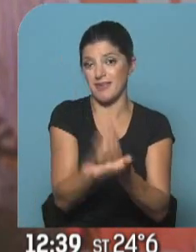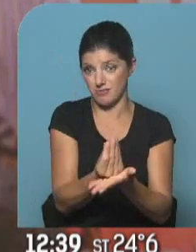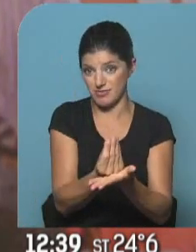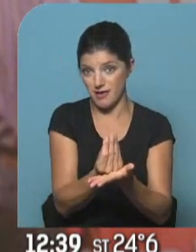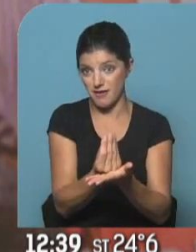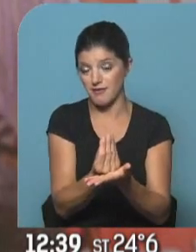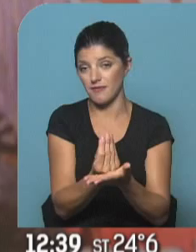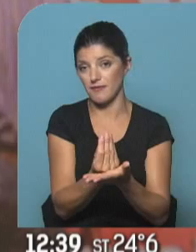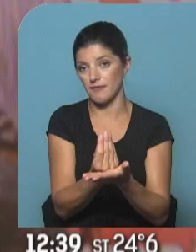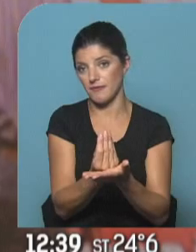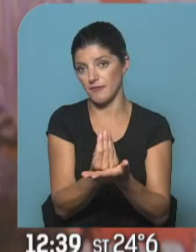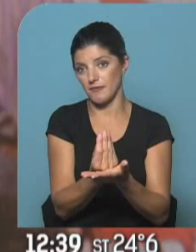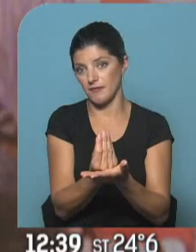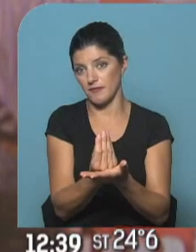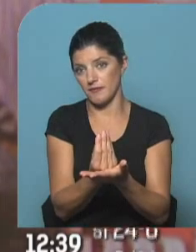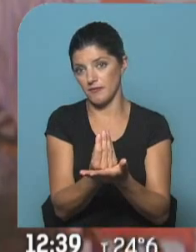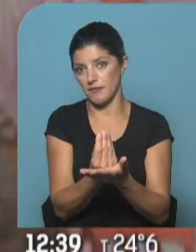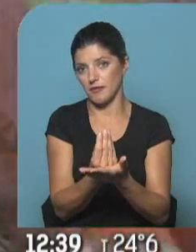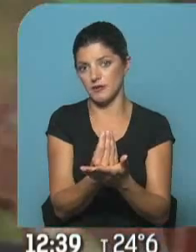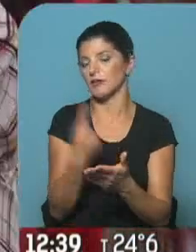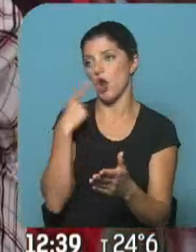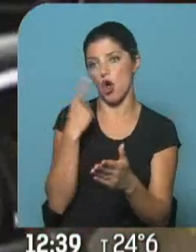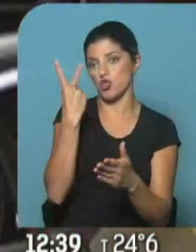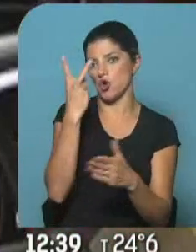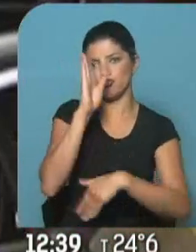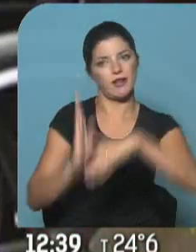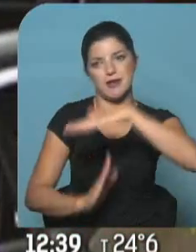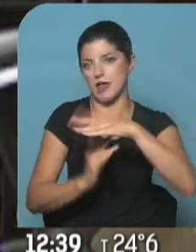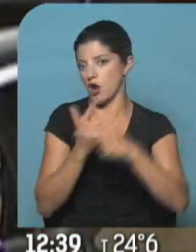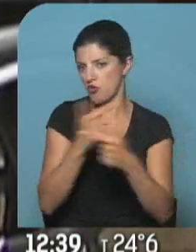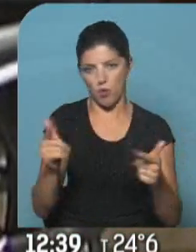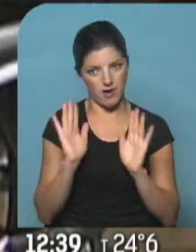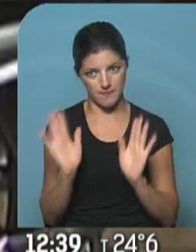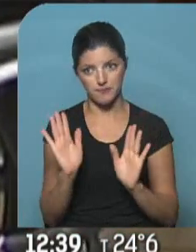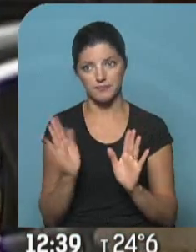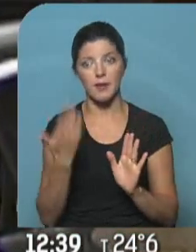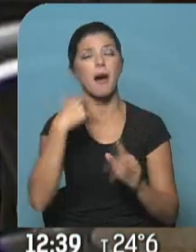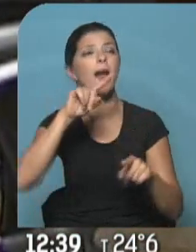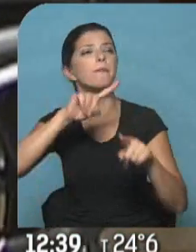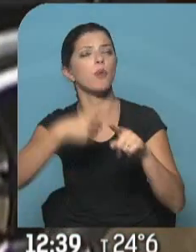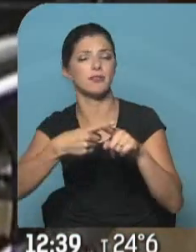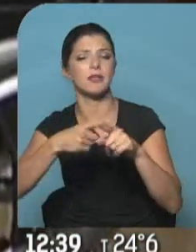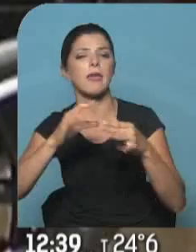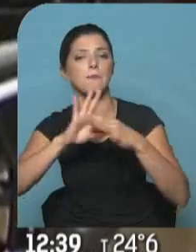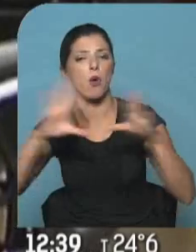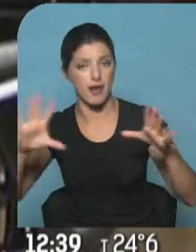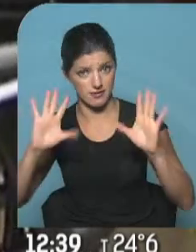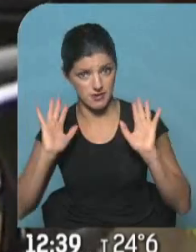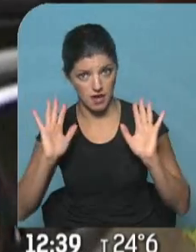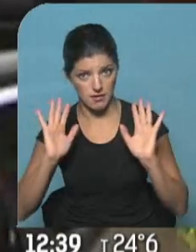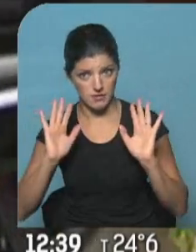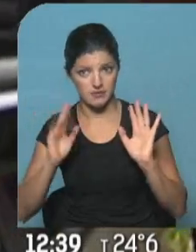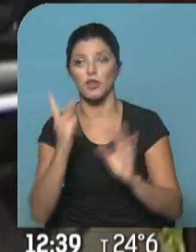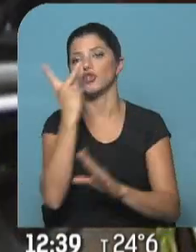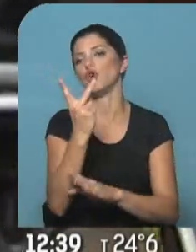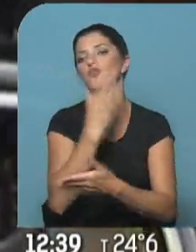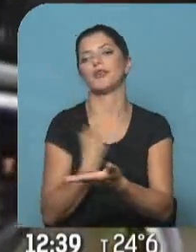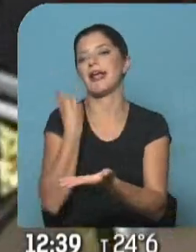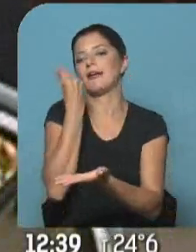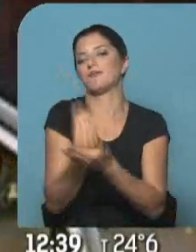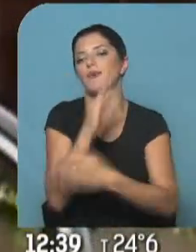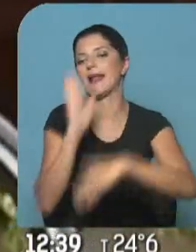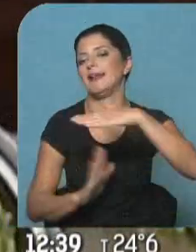es otra ley de la política, que haya un doble liderazgo. La política no admite, sobre todo en democracias presidencialistas, un doble comando. Eso no es posible, no hay posibilidad